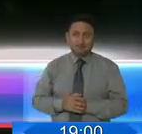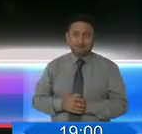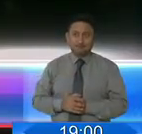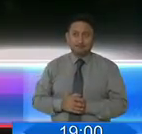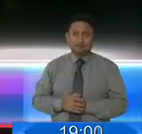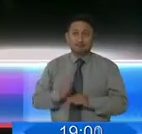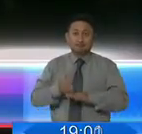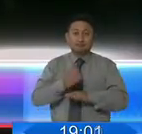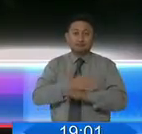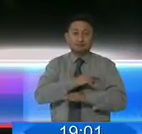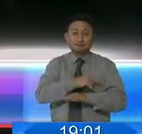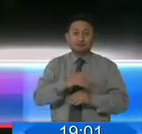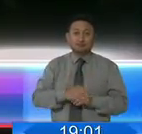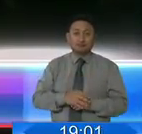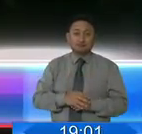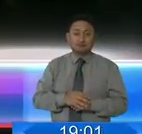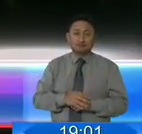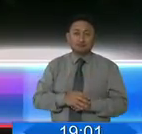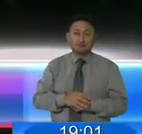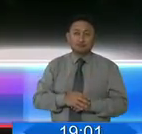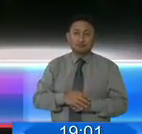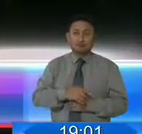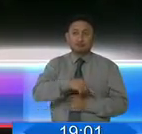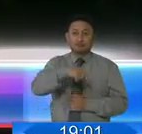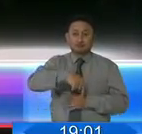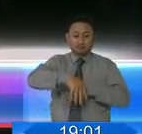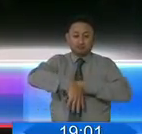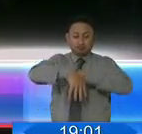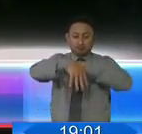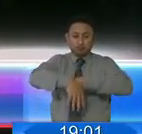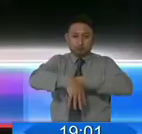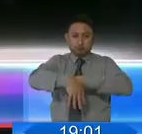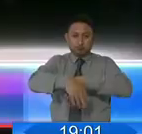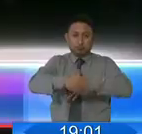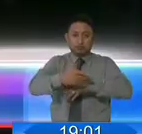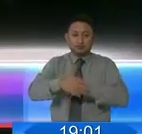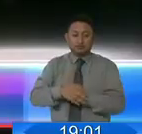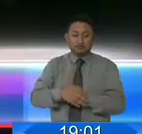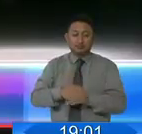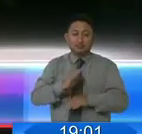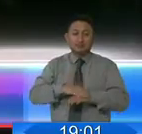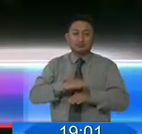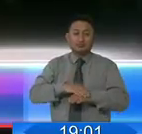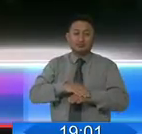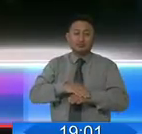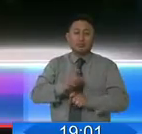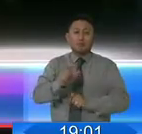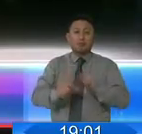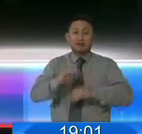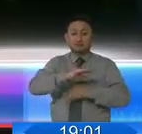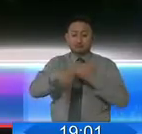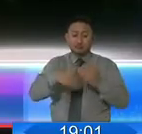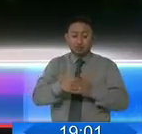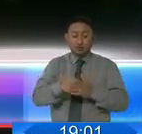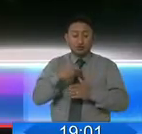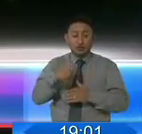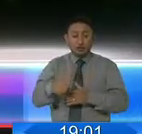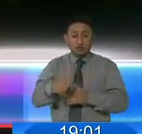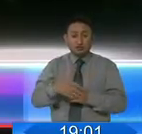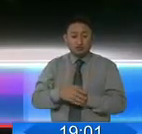un momento acabaron de indicar que está en este plantón se lo hace por todos aquellos que sufrieron esta